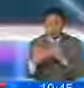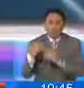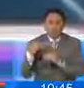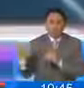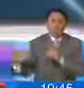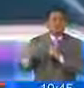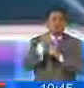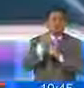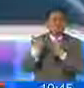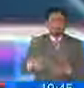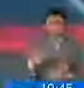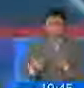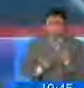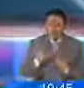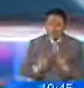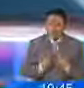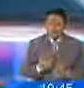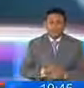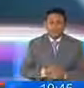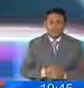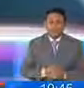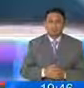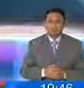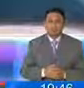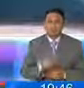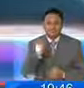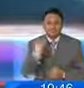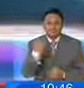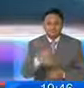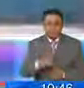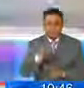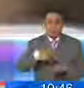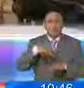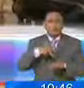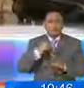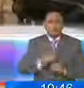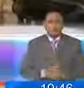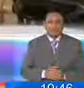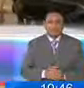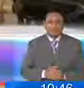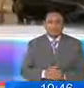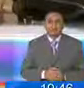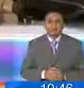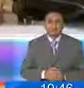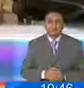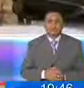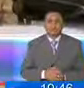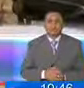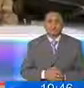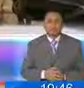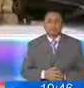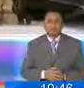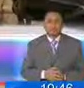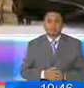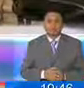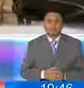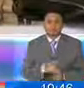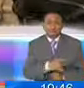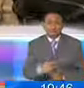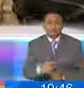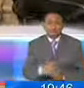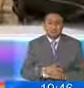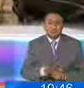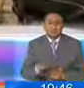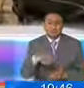verlos felices, verlos con una carrera, verlos que culminen